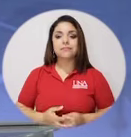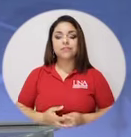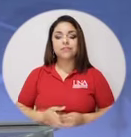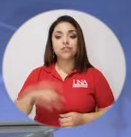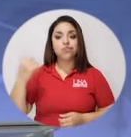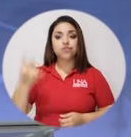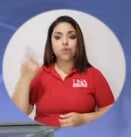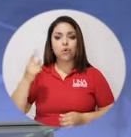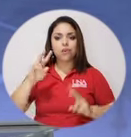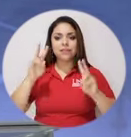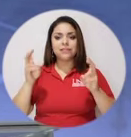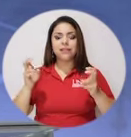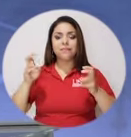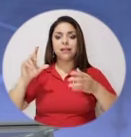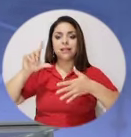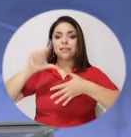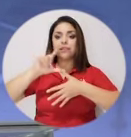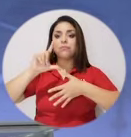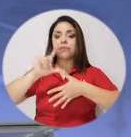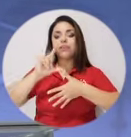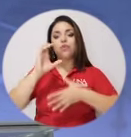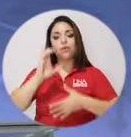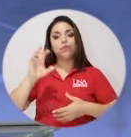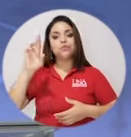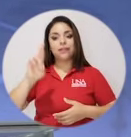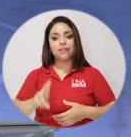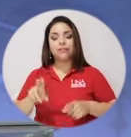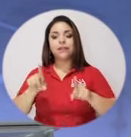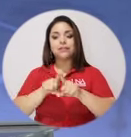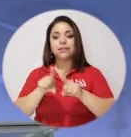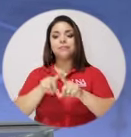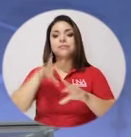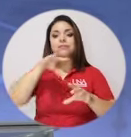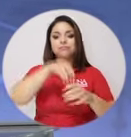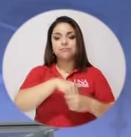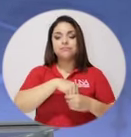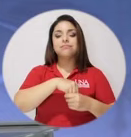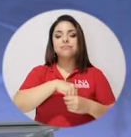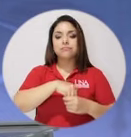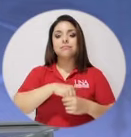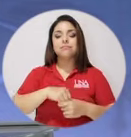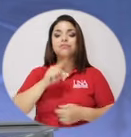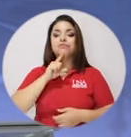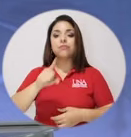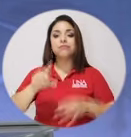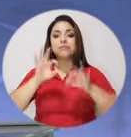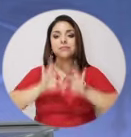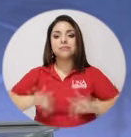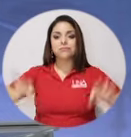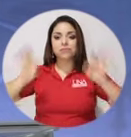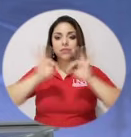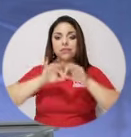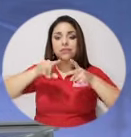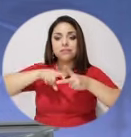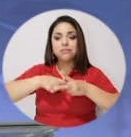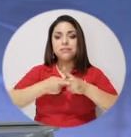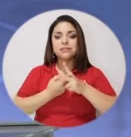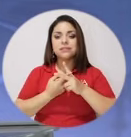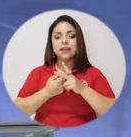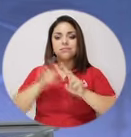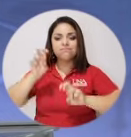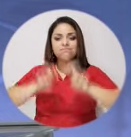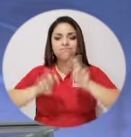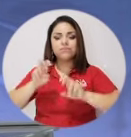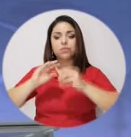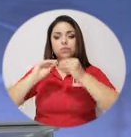solo en el ámbito latinoamericano, y por supuesto pues Costa Rica no es la excepción. Realmente es importante empezar a valorar esos